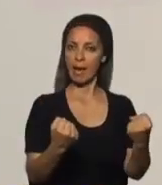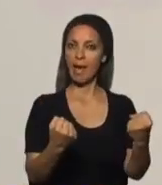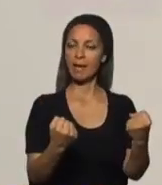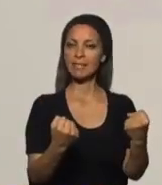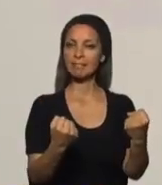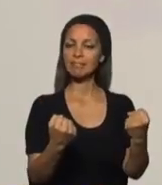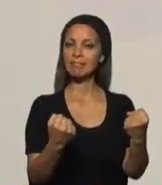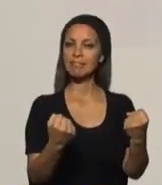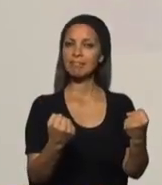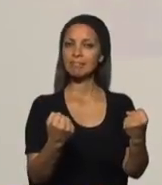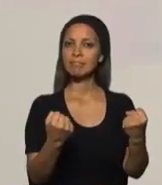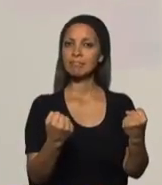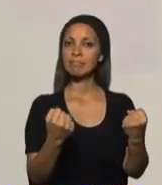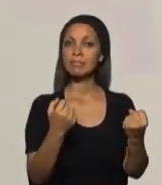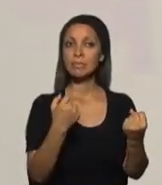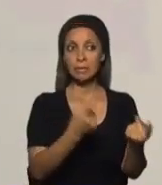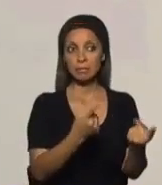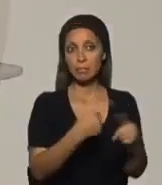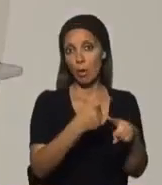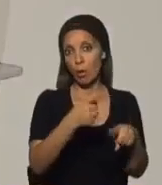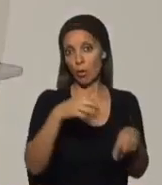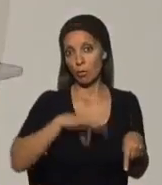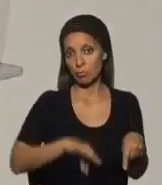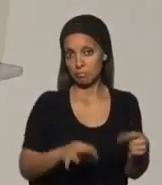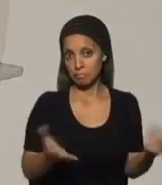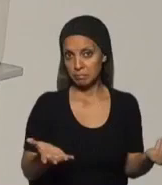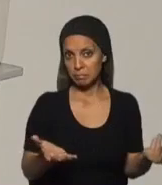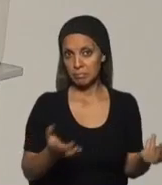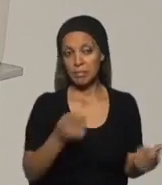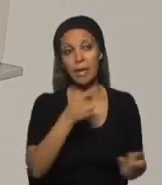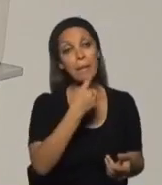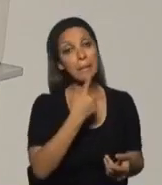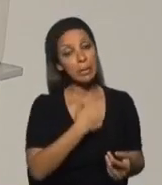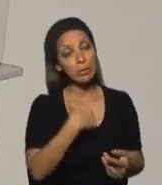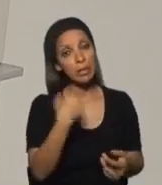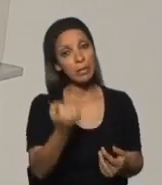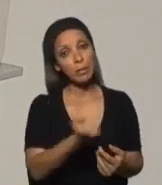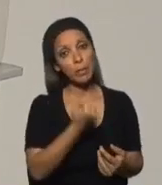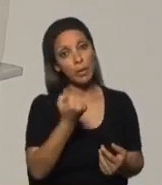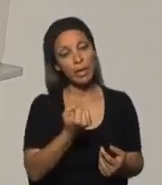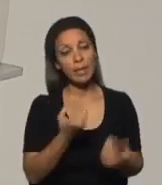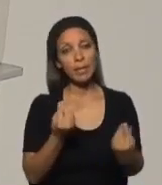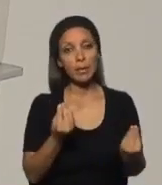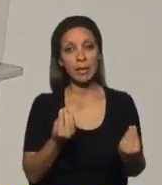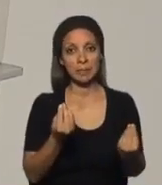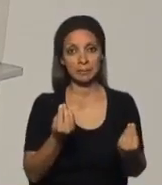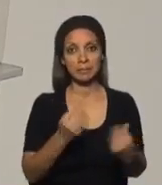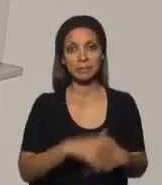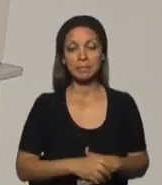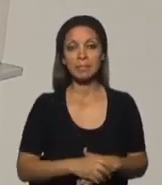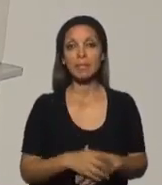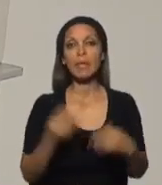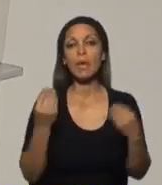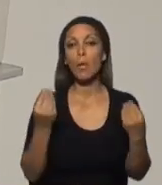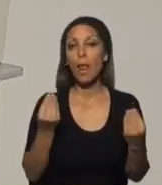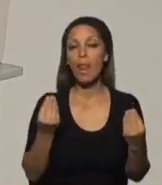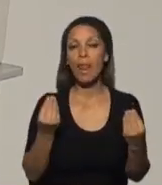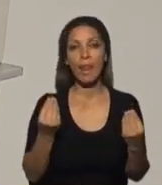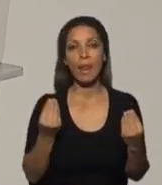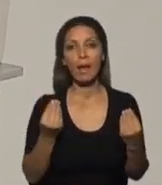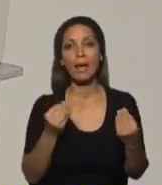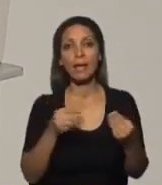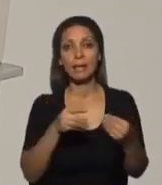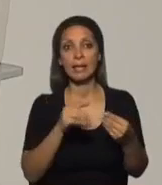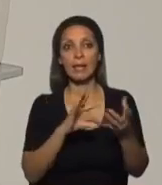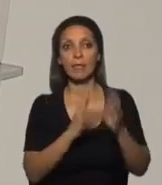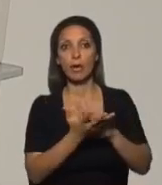través del dinero, ¿no? Es muy importante lo que preguntás, porque ¿cuál va a ser la incidencia entonces de ese